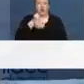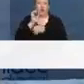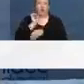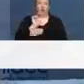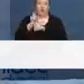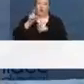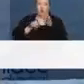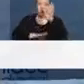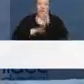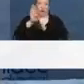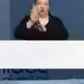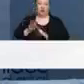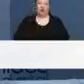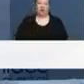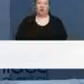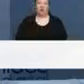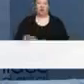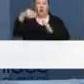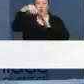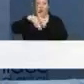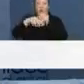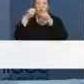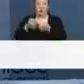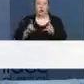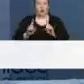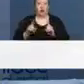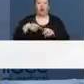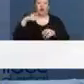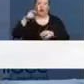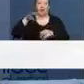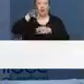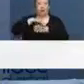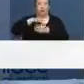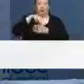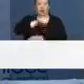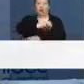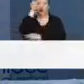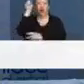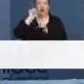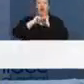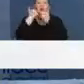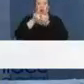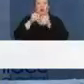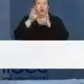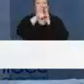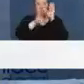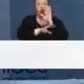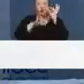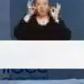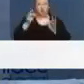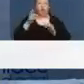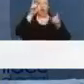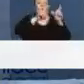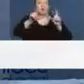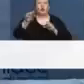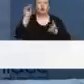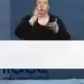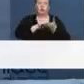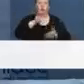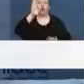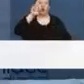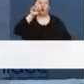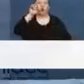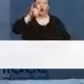no quedará nada y es ganar las elecciones presidenciales e ir a una salvedad constituyente y sacar a toda esa gente puesta por trujillo por